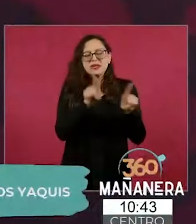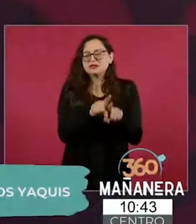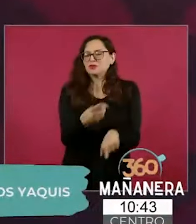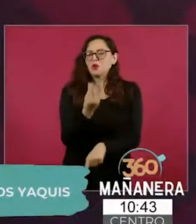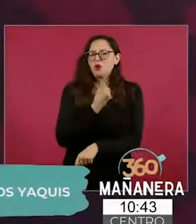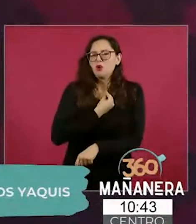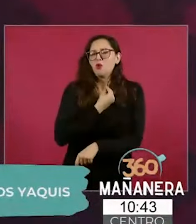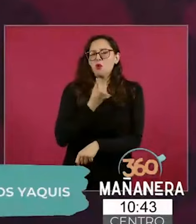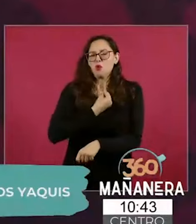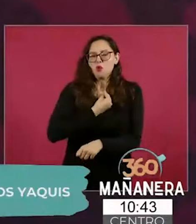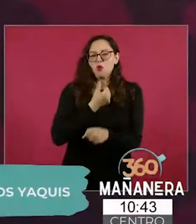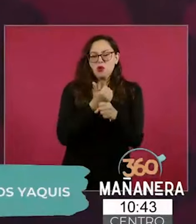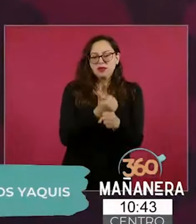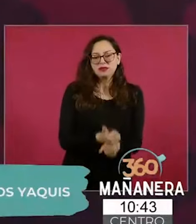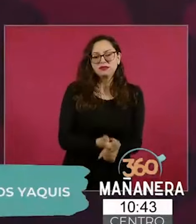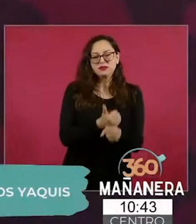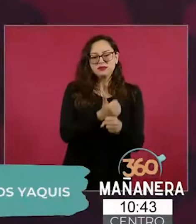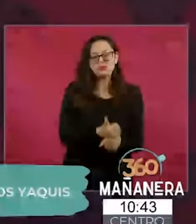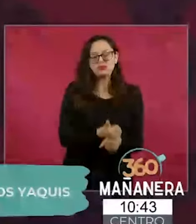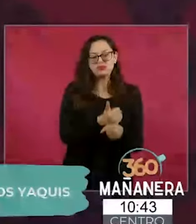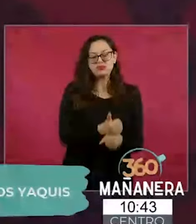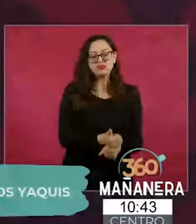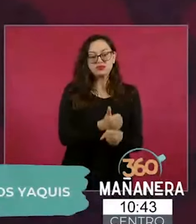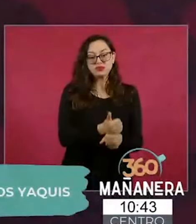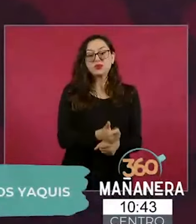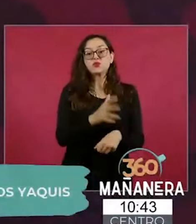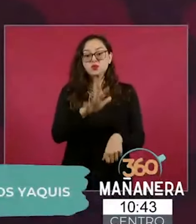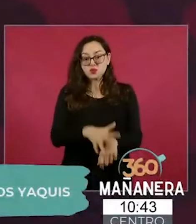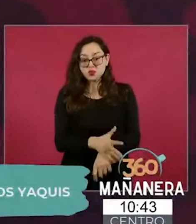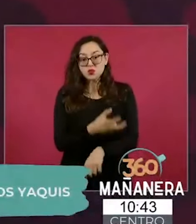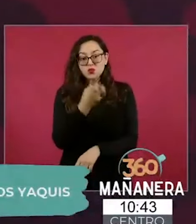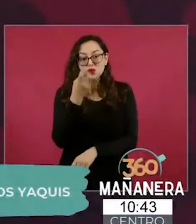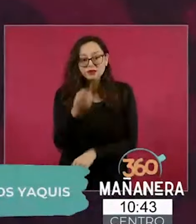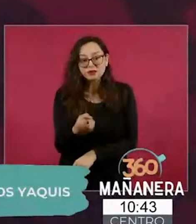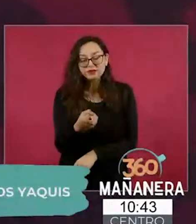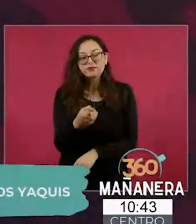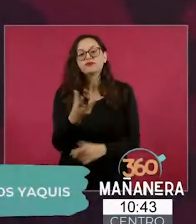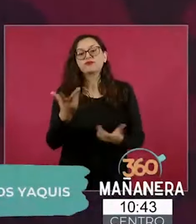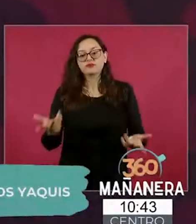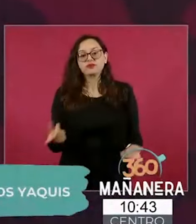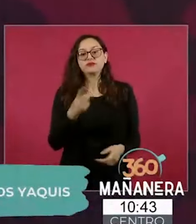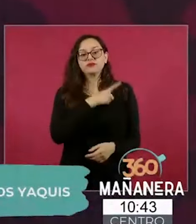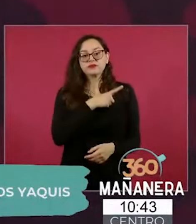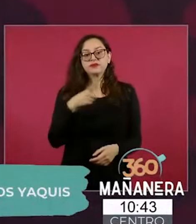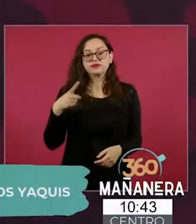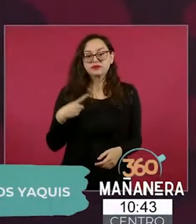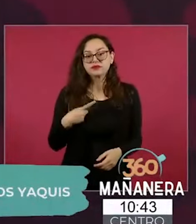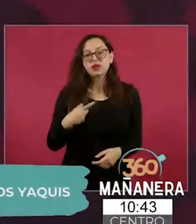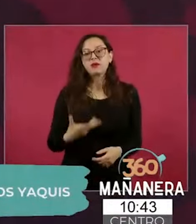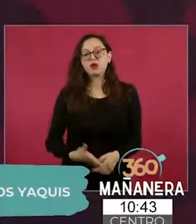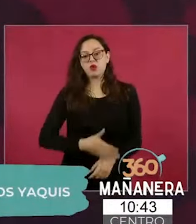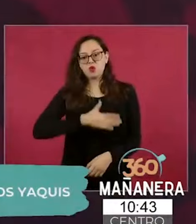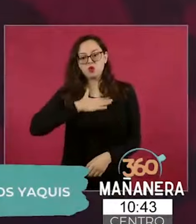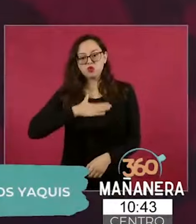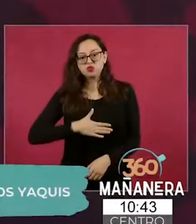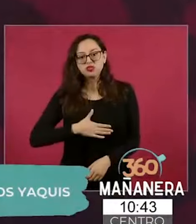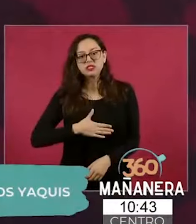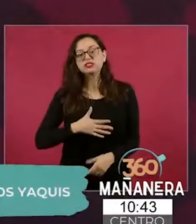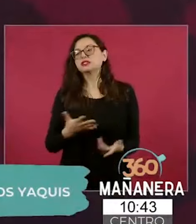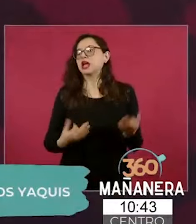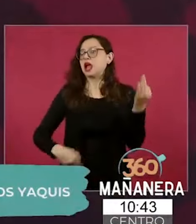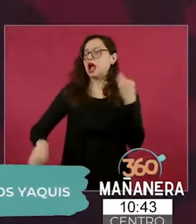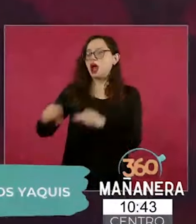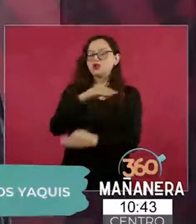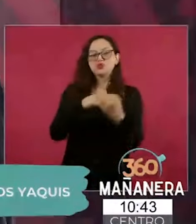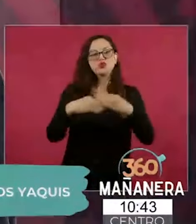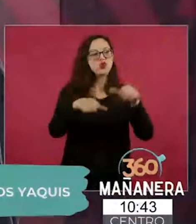originarios por eso tiene que seguir la política de justicia de atender a todos